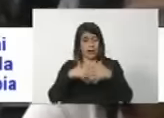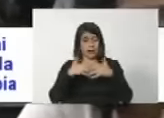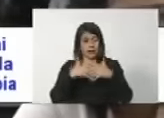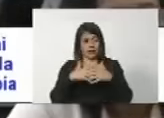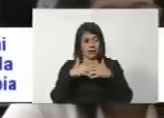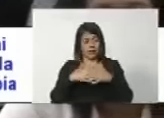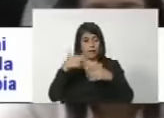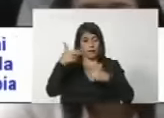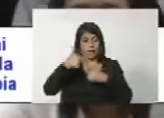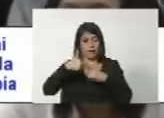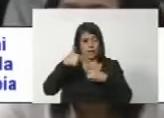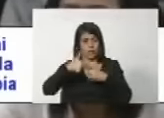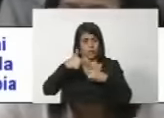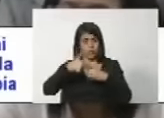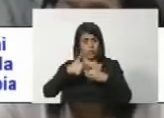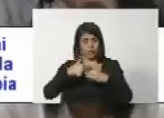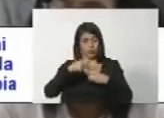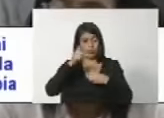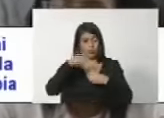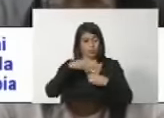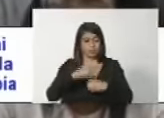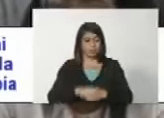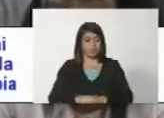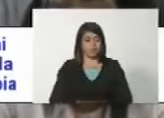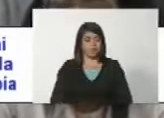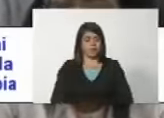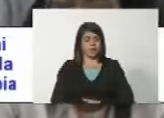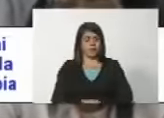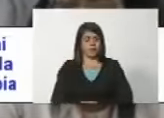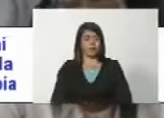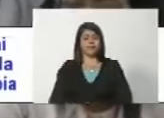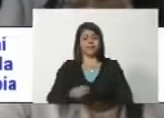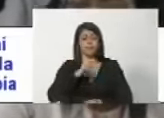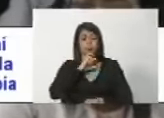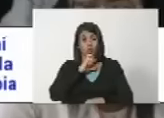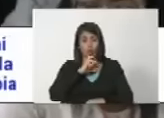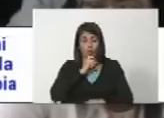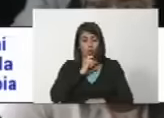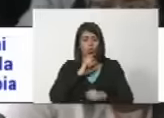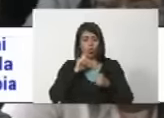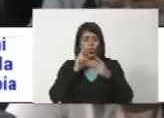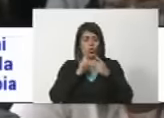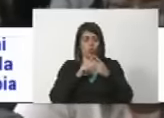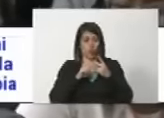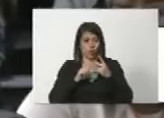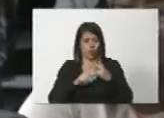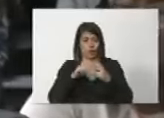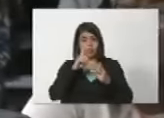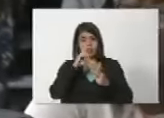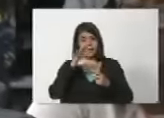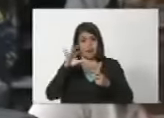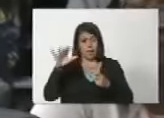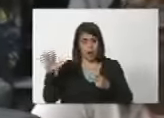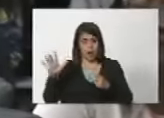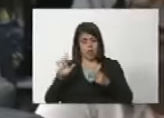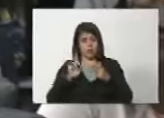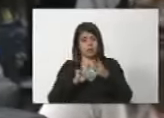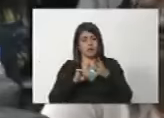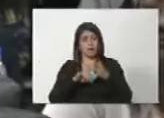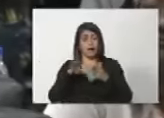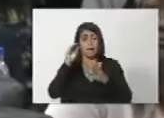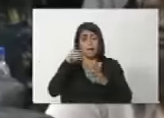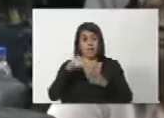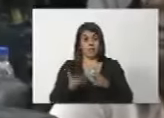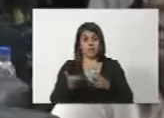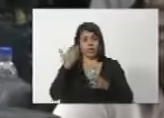industrial petrolera y también en materia de minería, sobre todo en materia de diamante, que es uno de